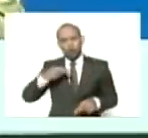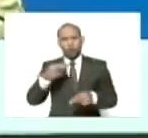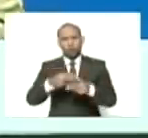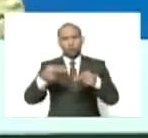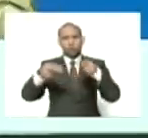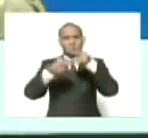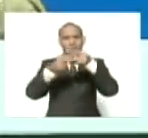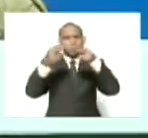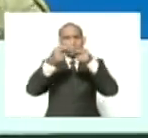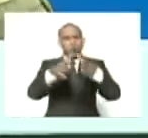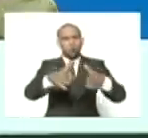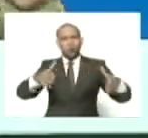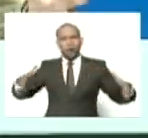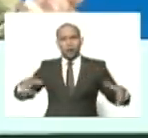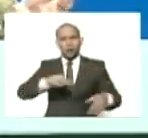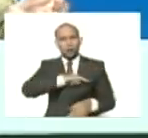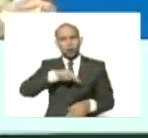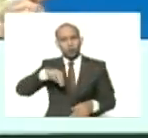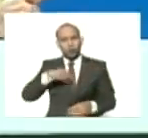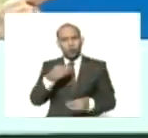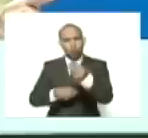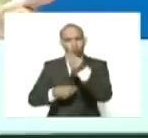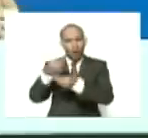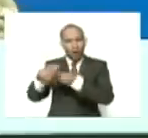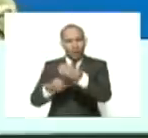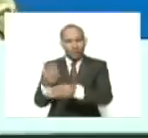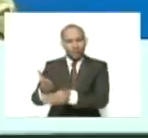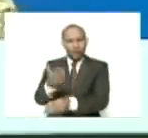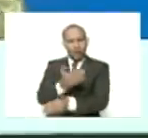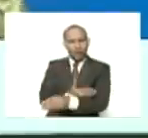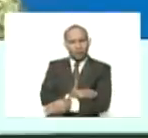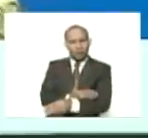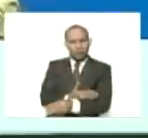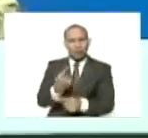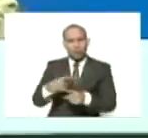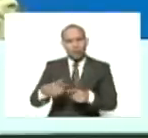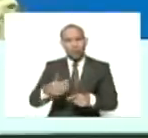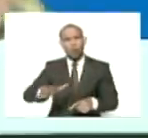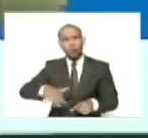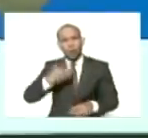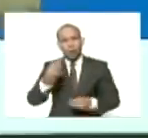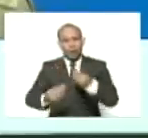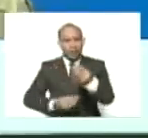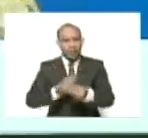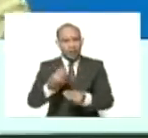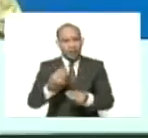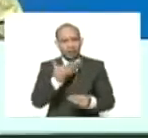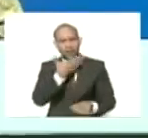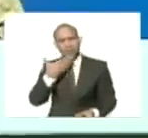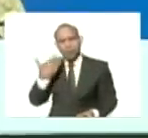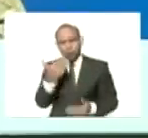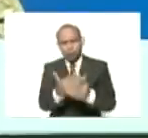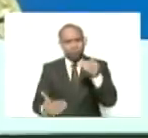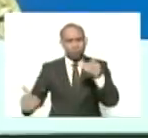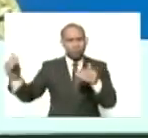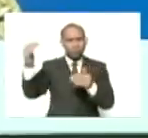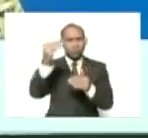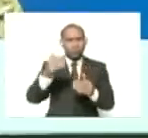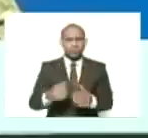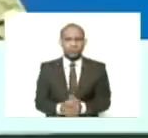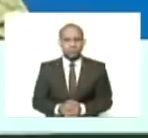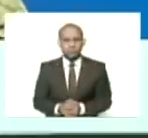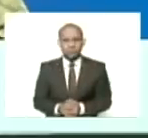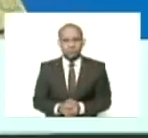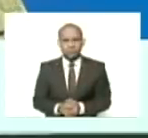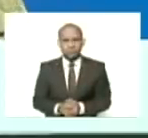grande. Lo hemos hecho en otras veces, pero ahorita lo podemos hacer mucho mejor que